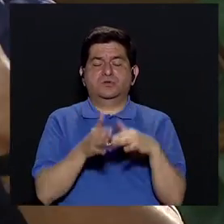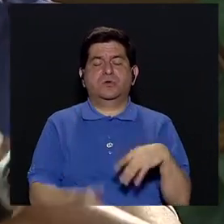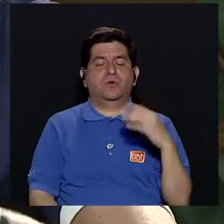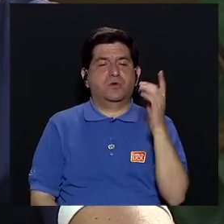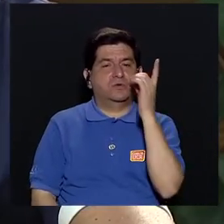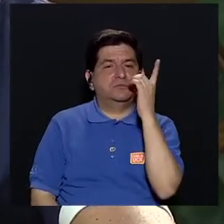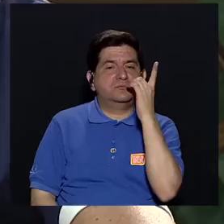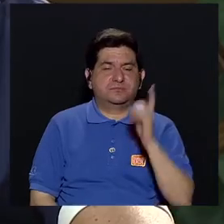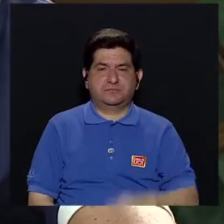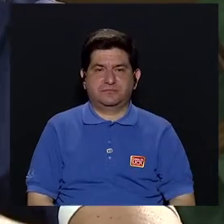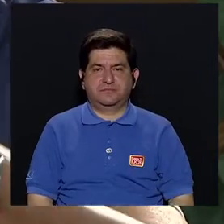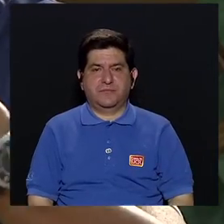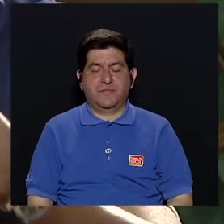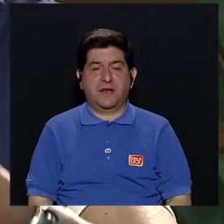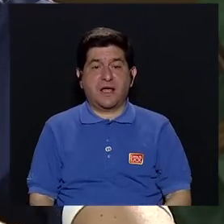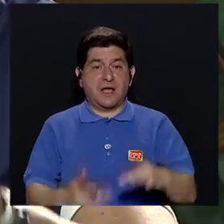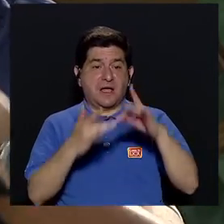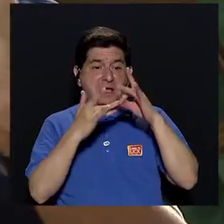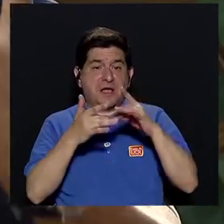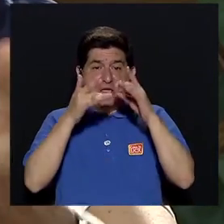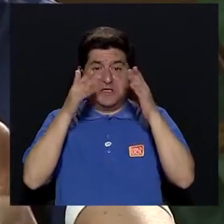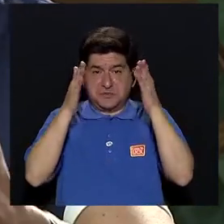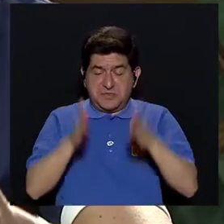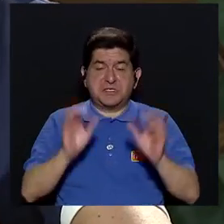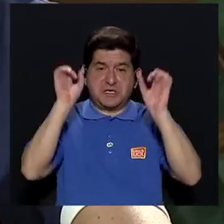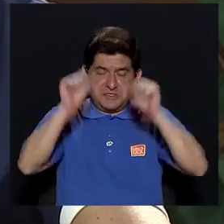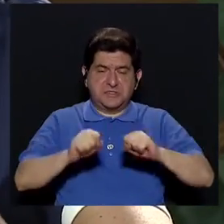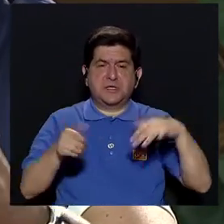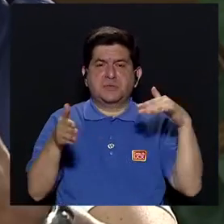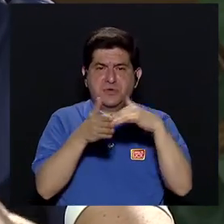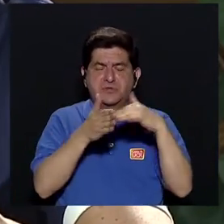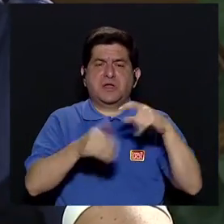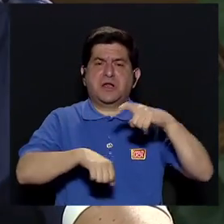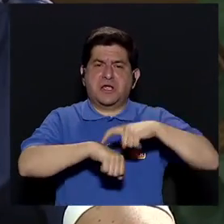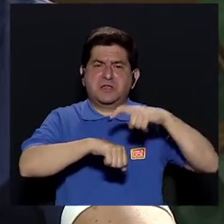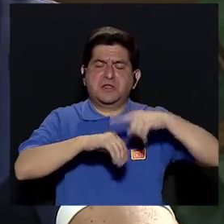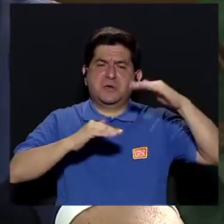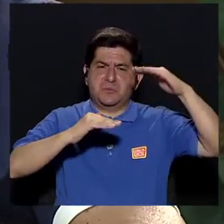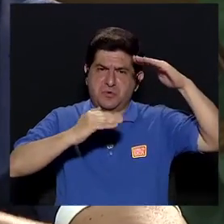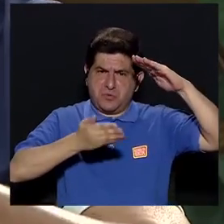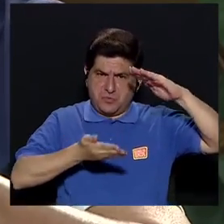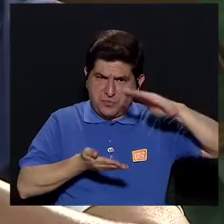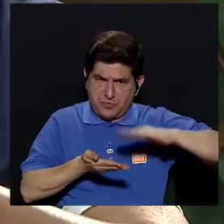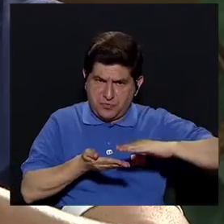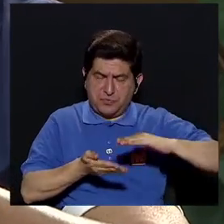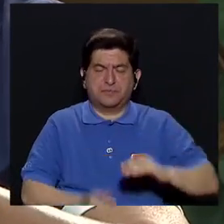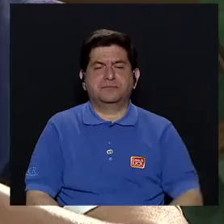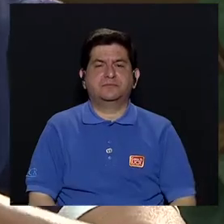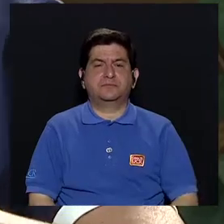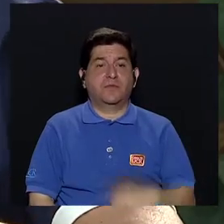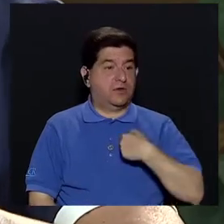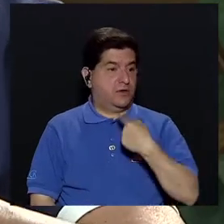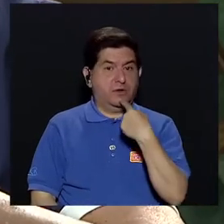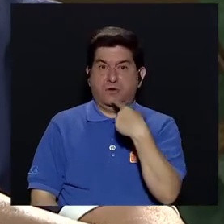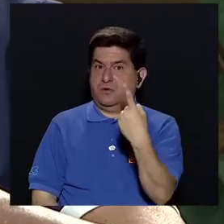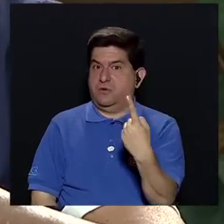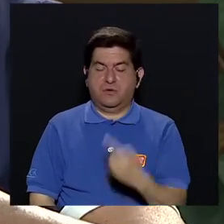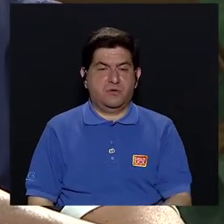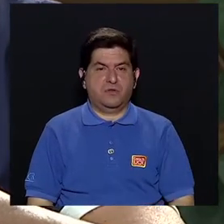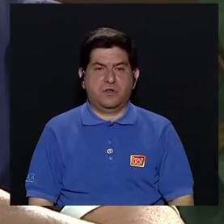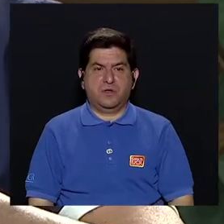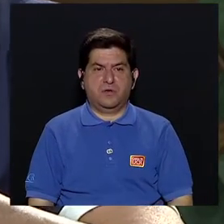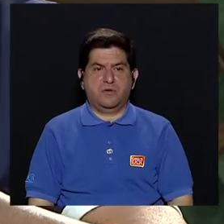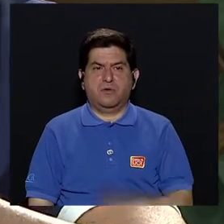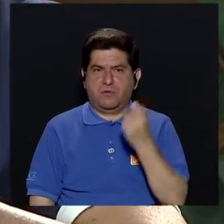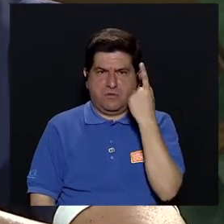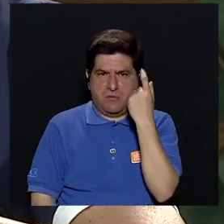de odontología y la especialidad pues se puede hacer también en un tiempo menor. No quiero decir